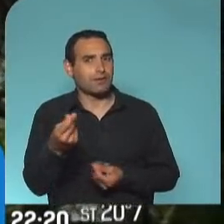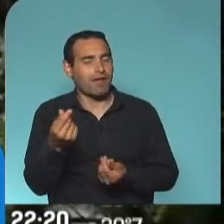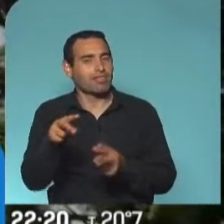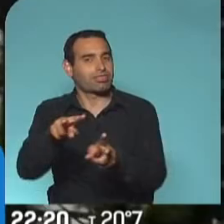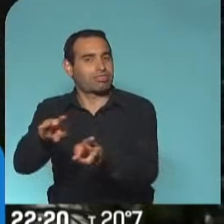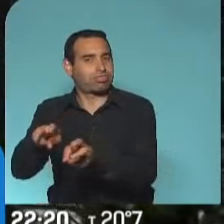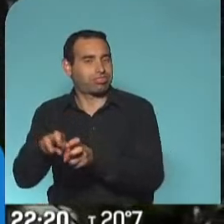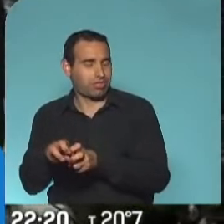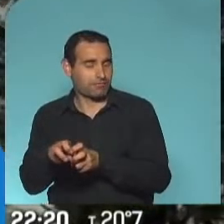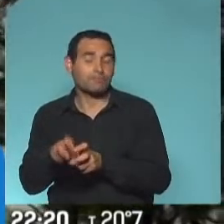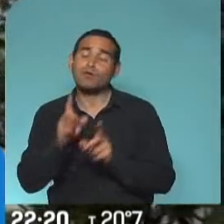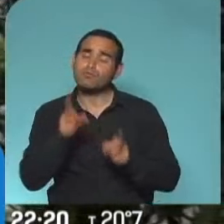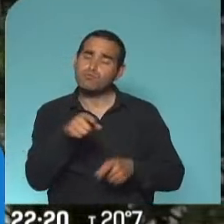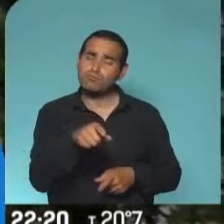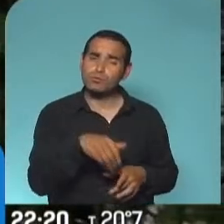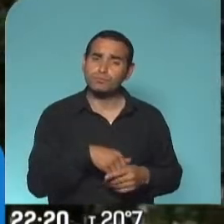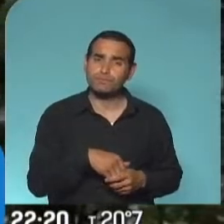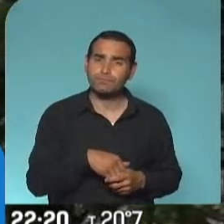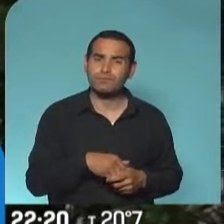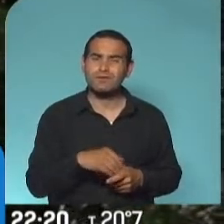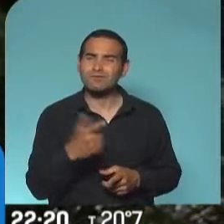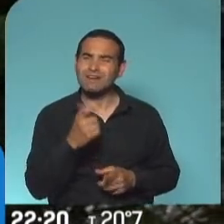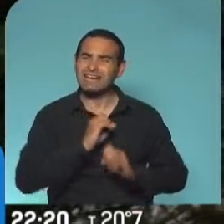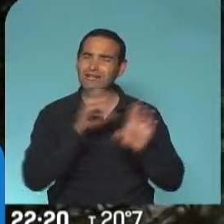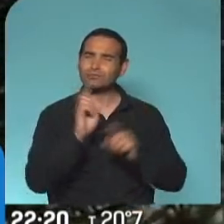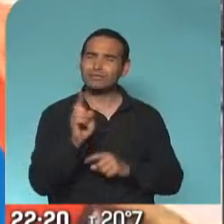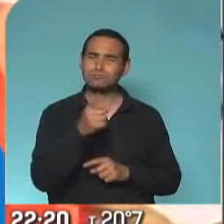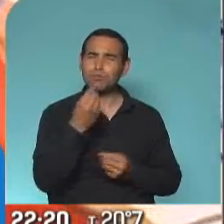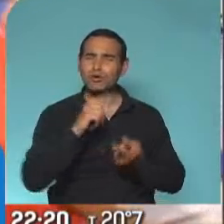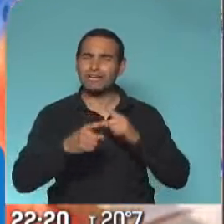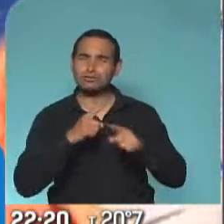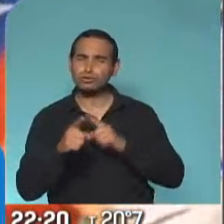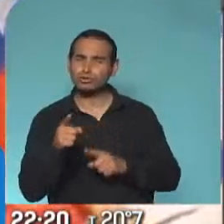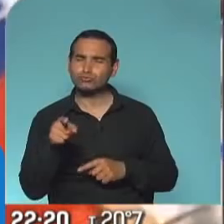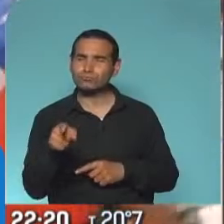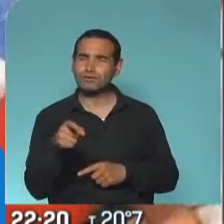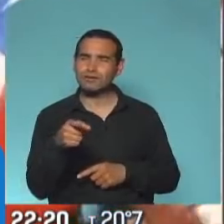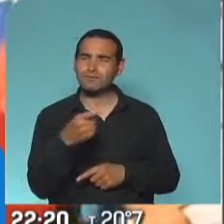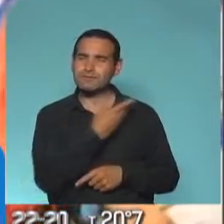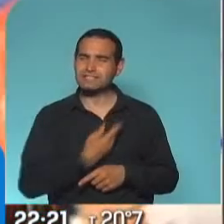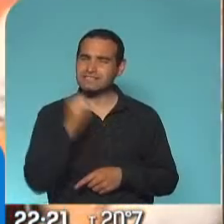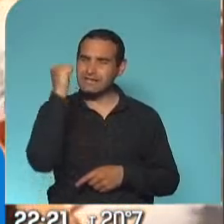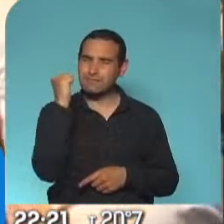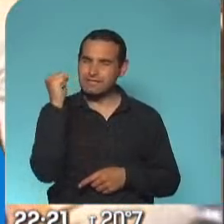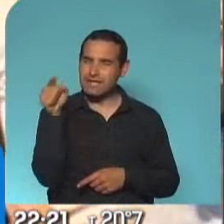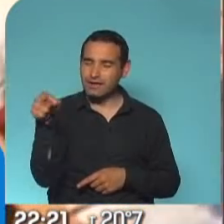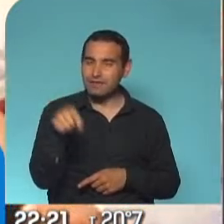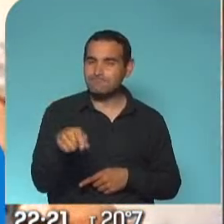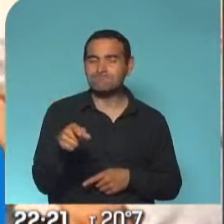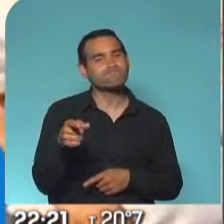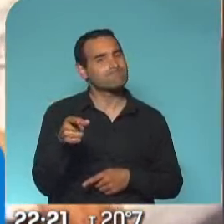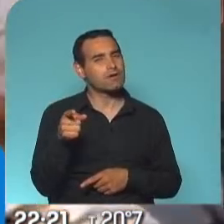de llevarlo adelante. También en este punto no está muy claro hoy cómo es la relación con el presidente Piñera, si la respuesta que está dando